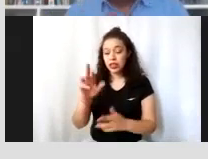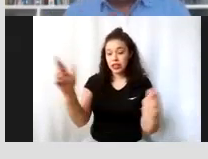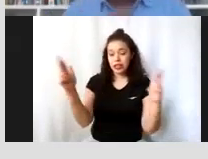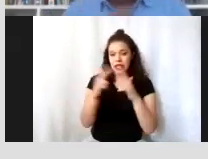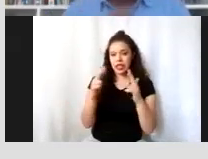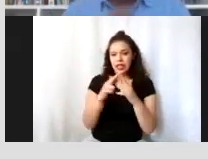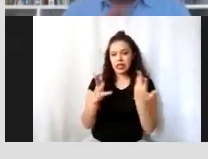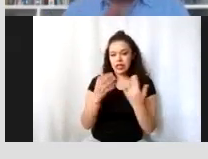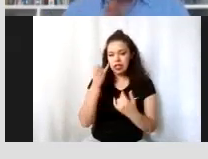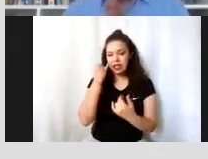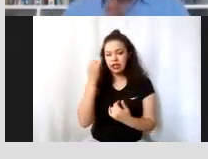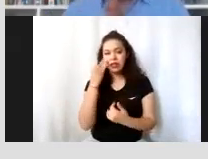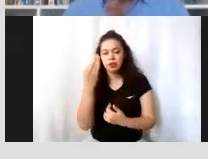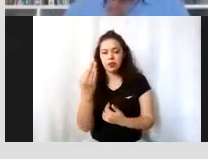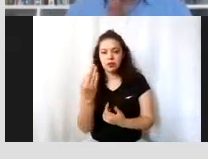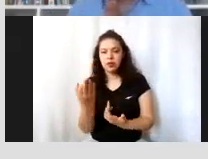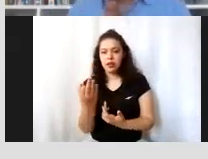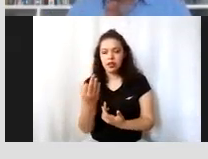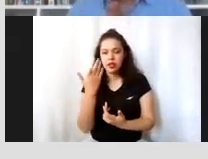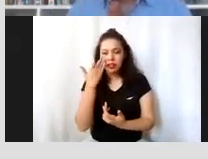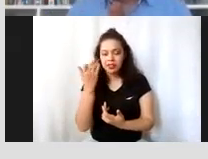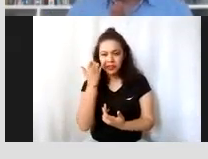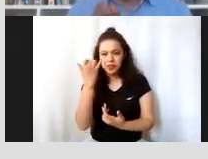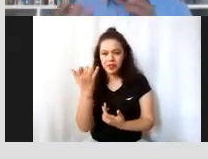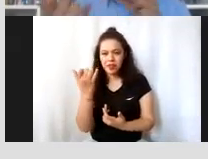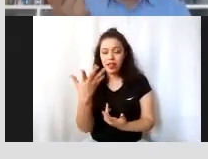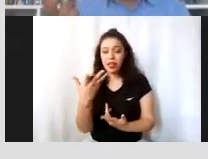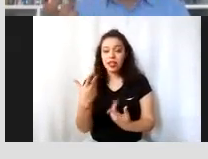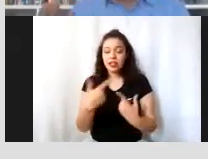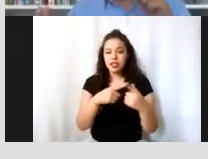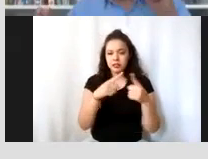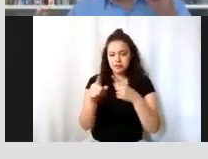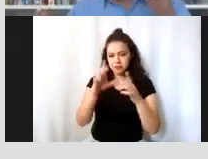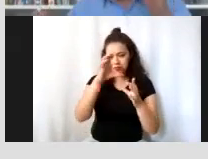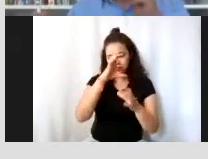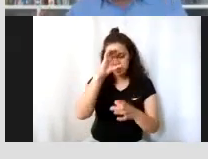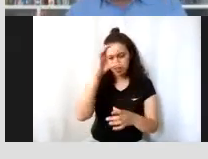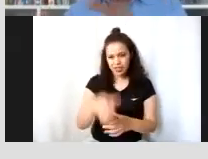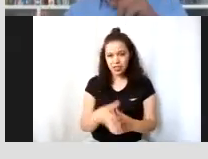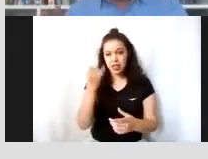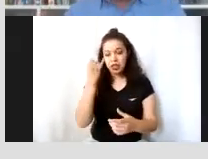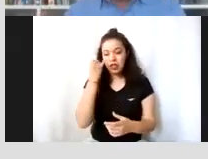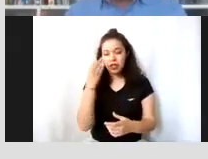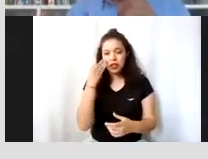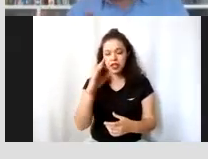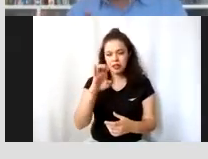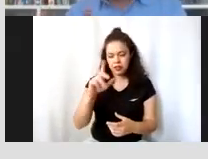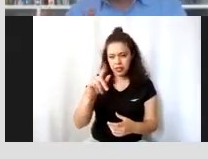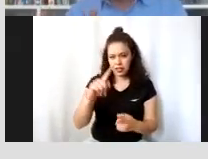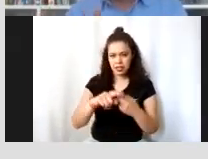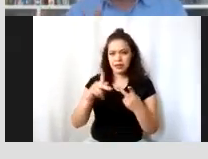ejemplo, de testigos de Jehová, bueno, todas estas son variantes del cristianismo, testigos de Jehová, evangélicos,